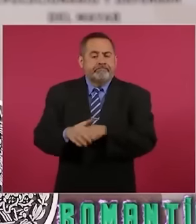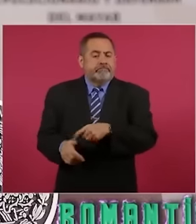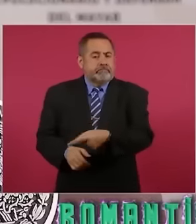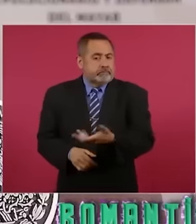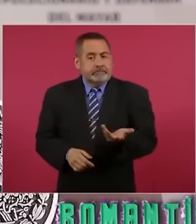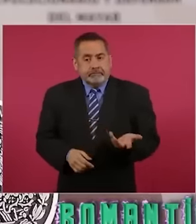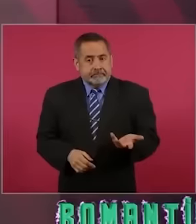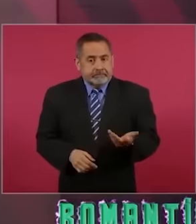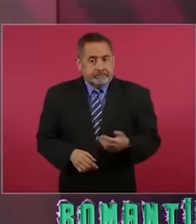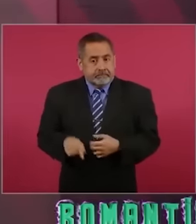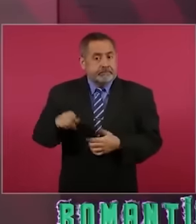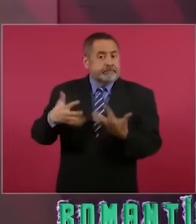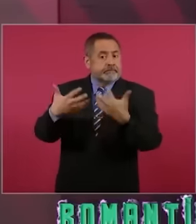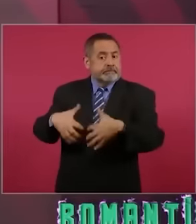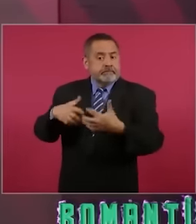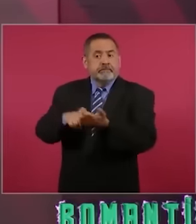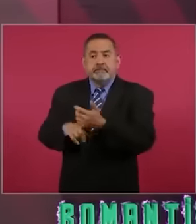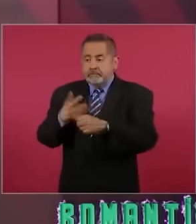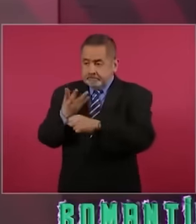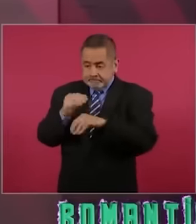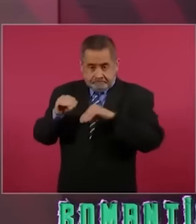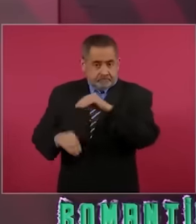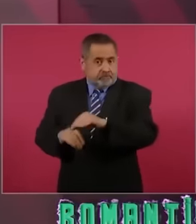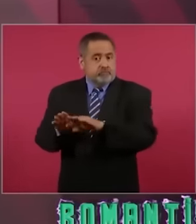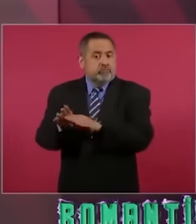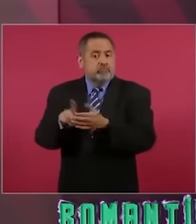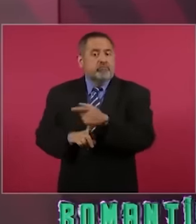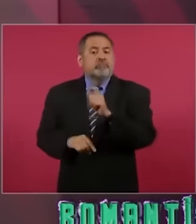Y la refinería se construyó